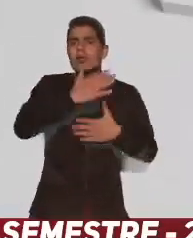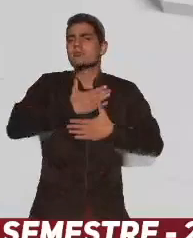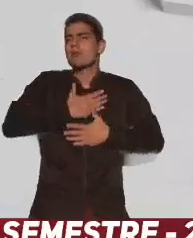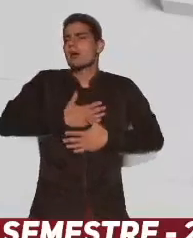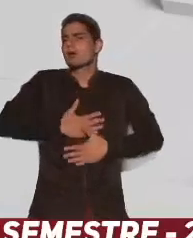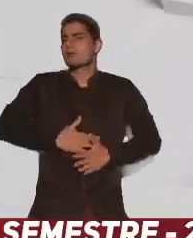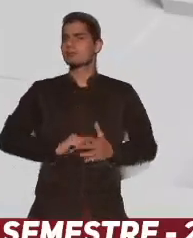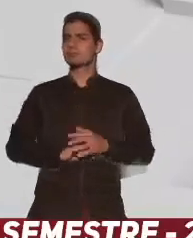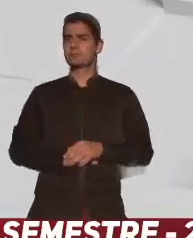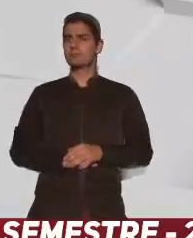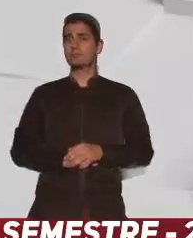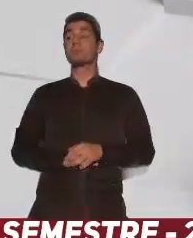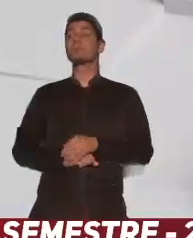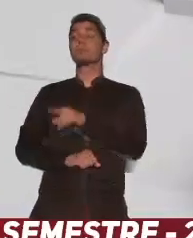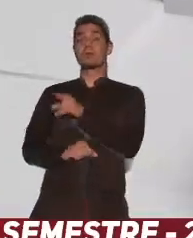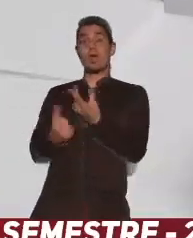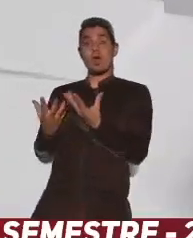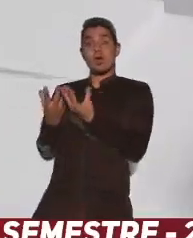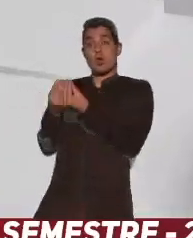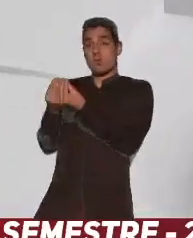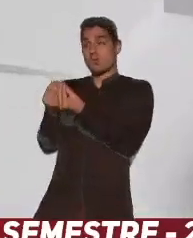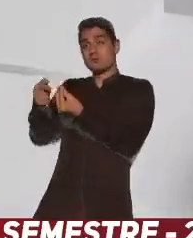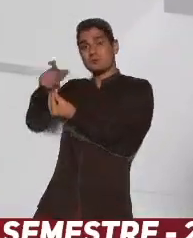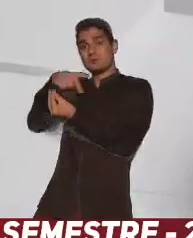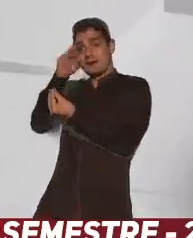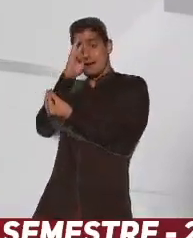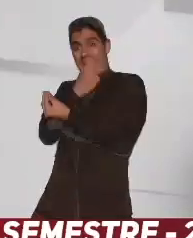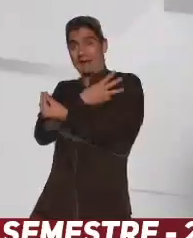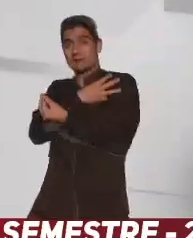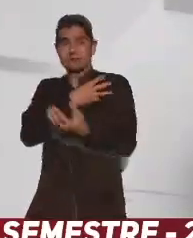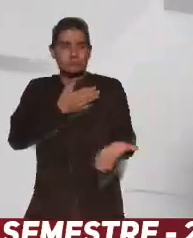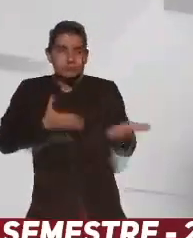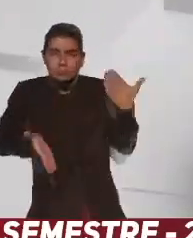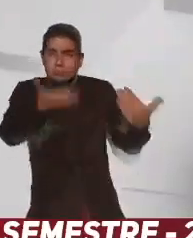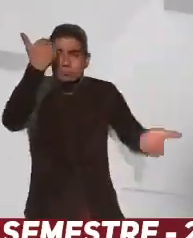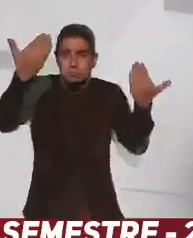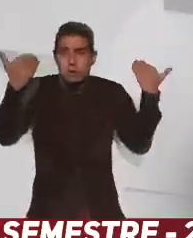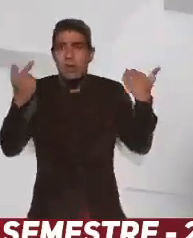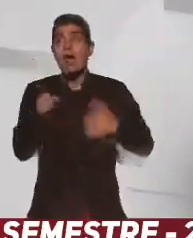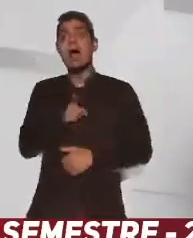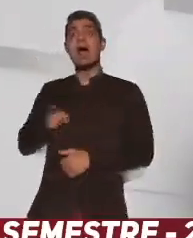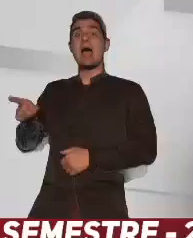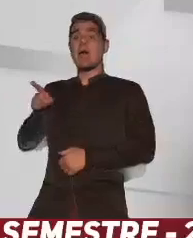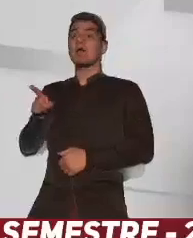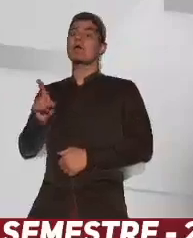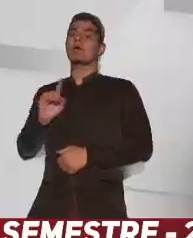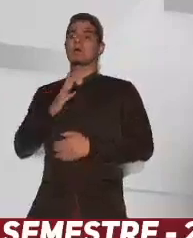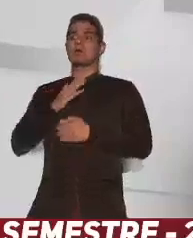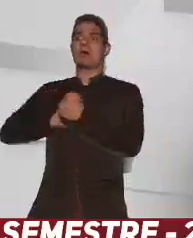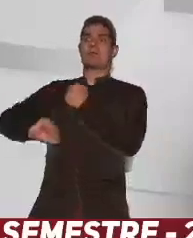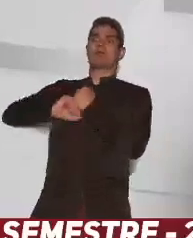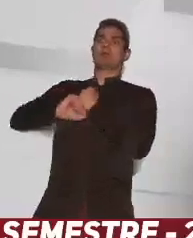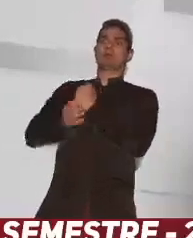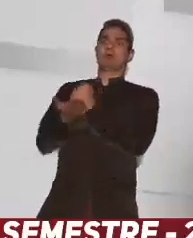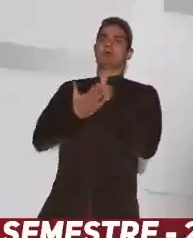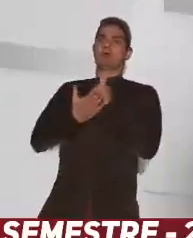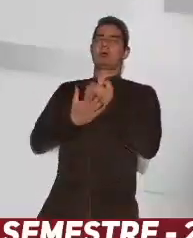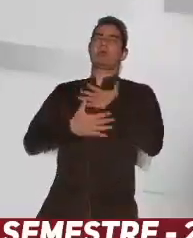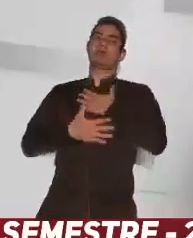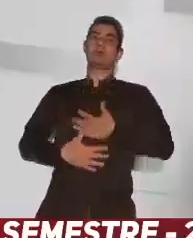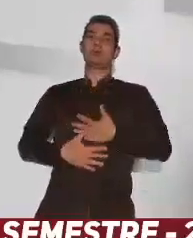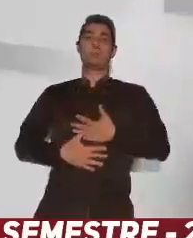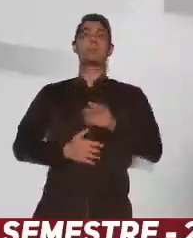de desminado, la gente está volviendo a pasear y a hacer senderismo en estos